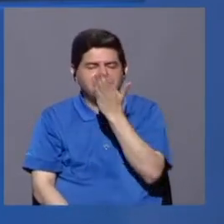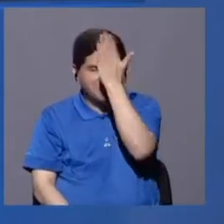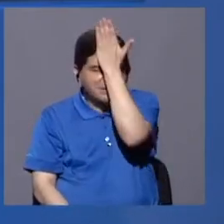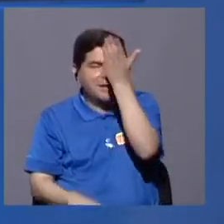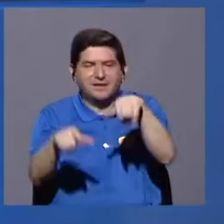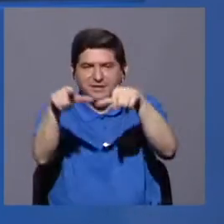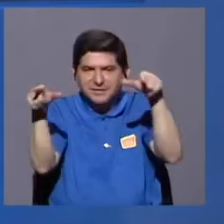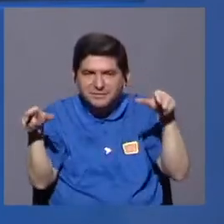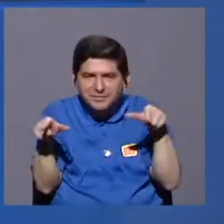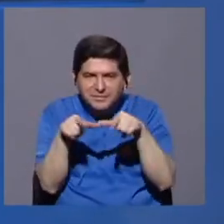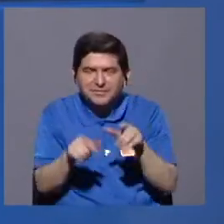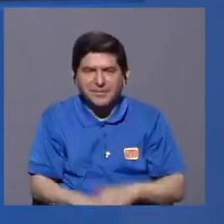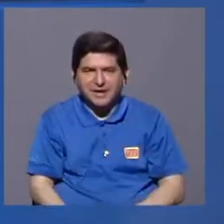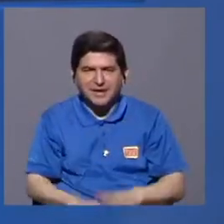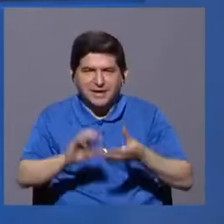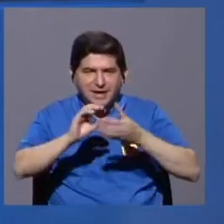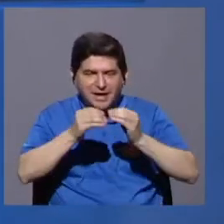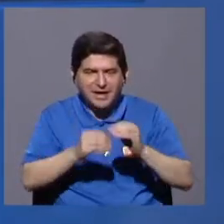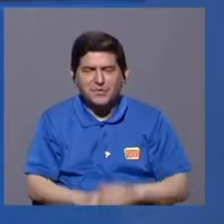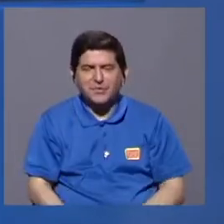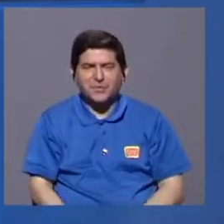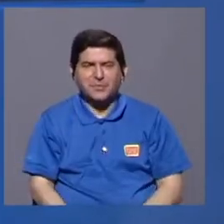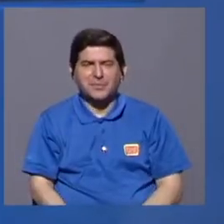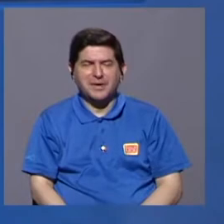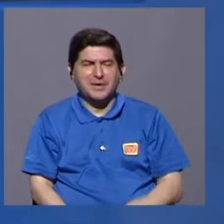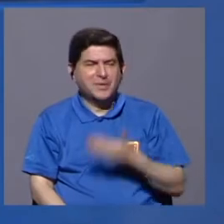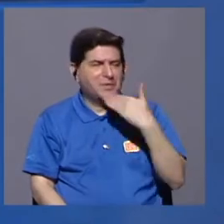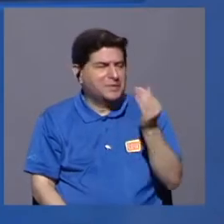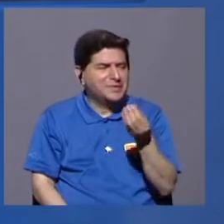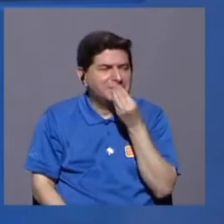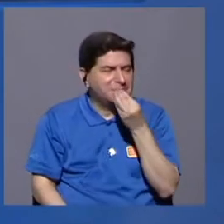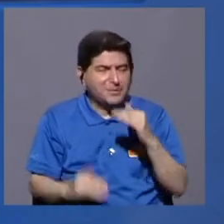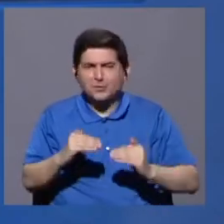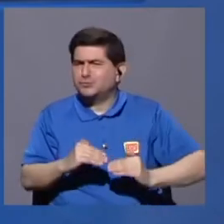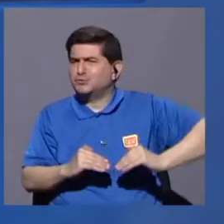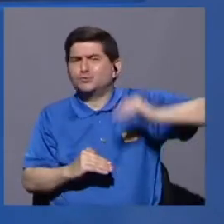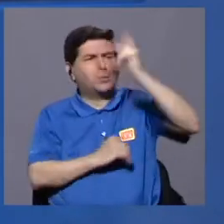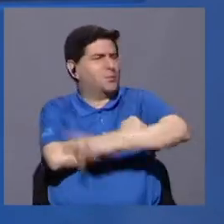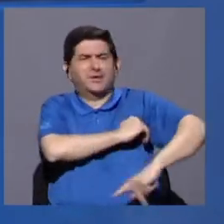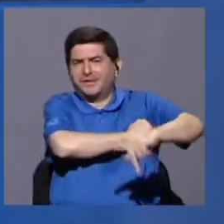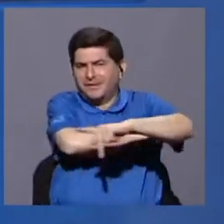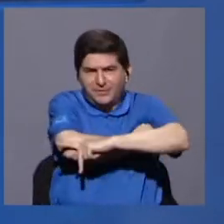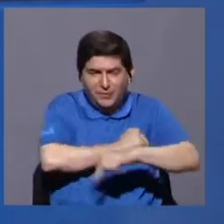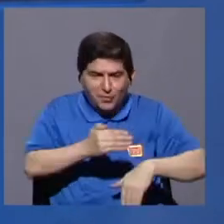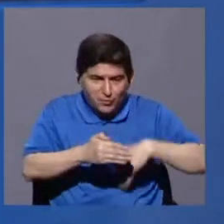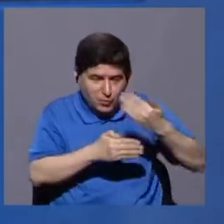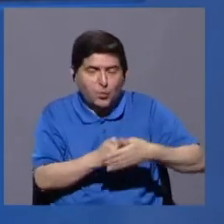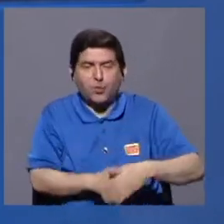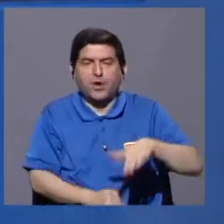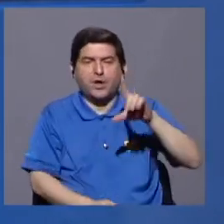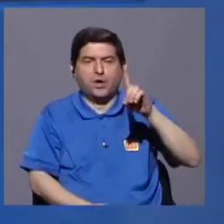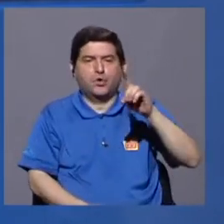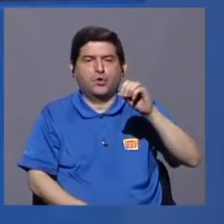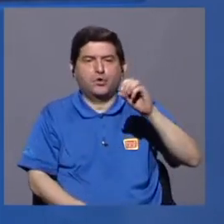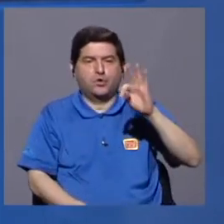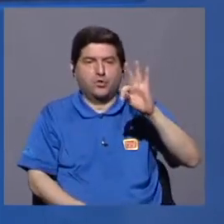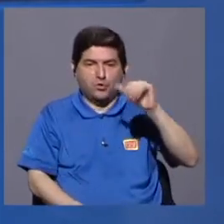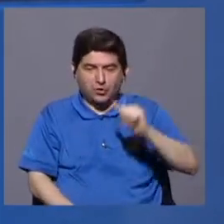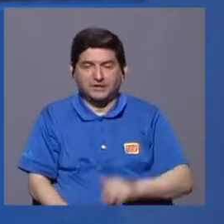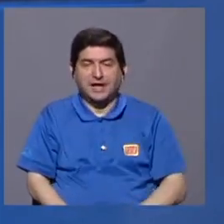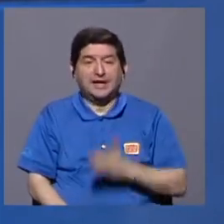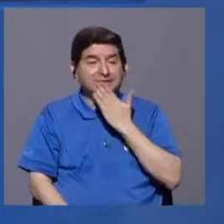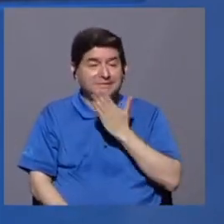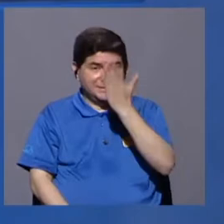zonas donde el índice de desnutrición es de los más elevados del país. Después de Dota, Talamanca es